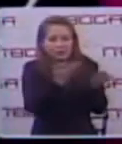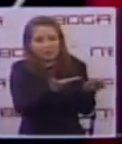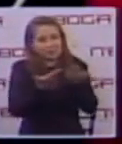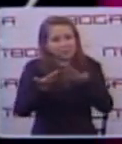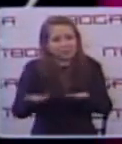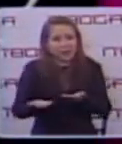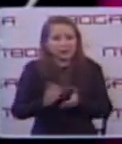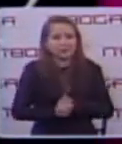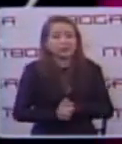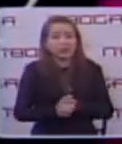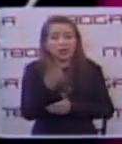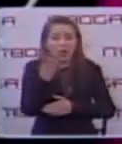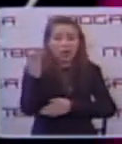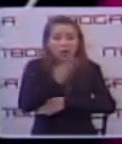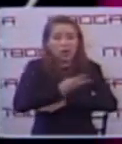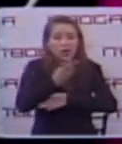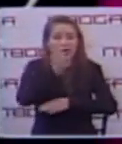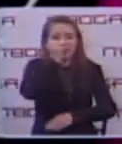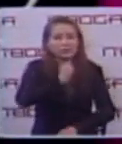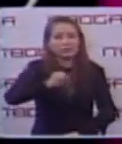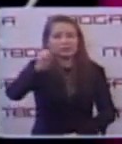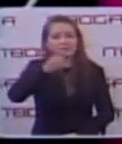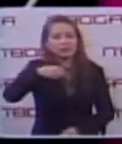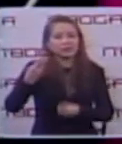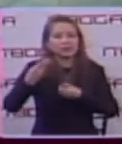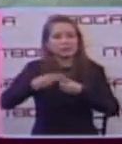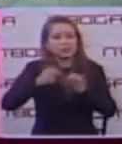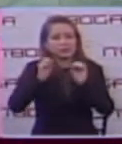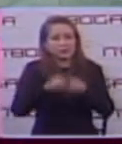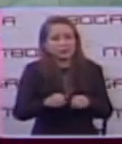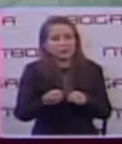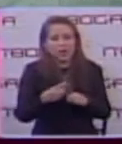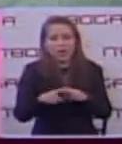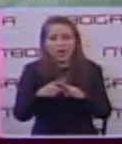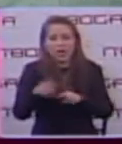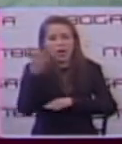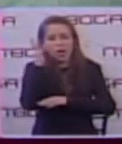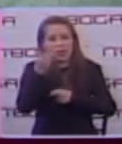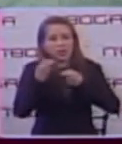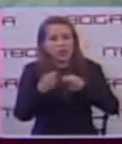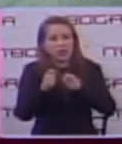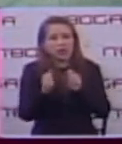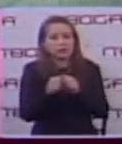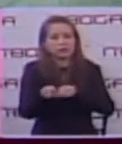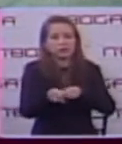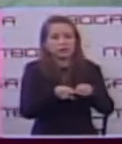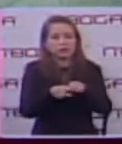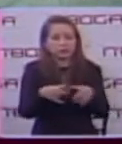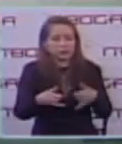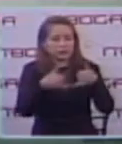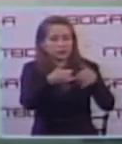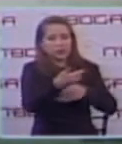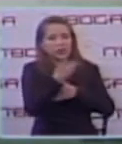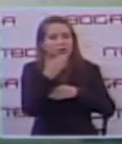recibirles. Durante estos 2 días de viaje, los asistentes podrán participar de los seminarios taller y un concurso que premiará a